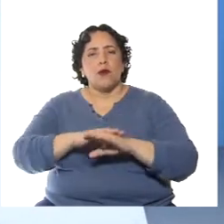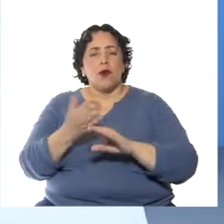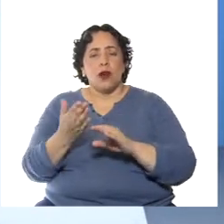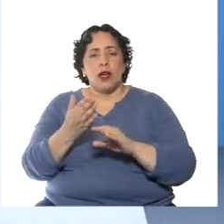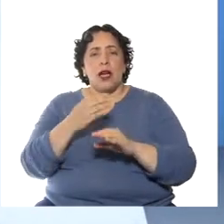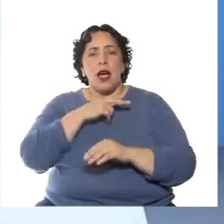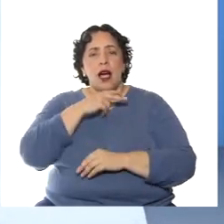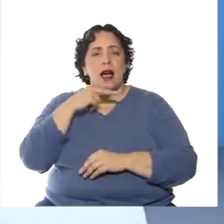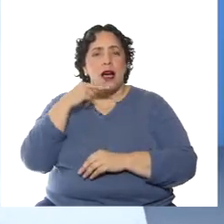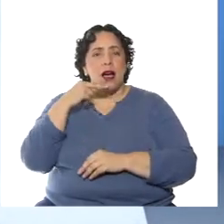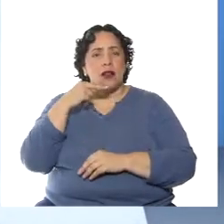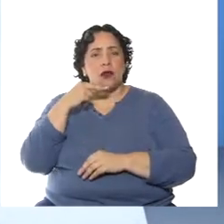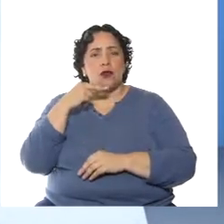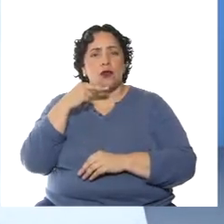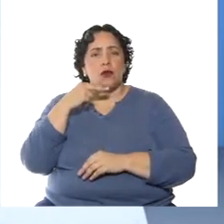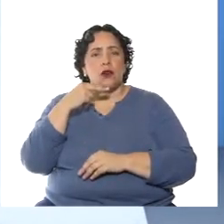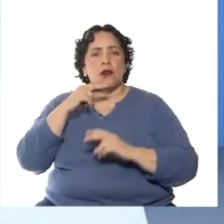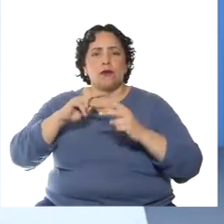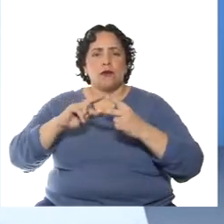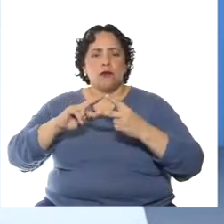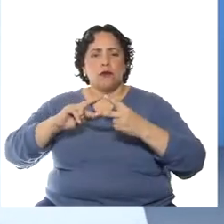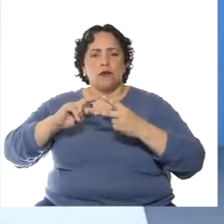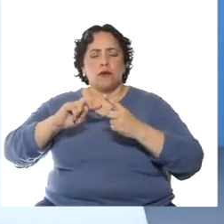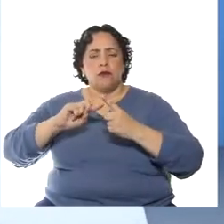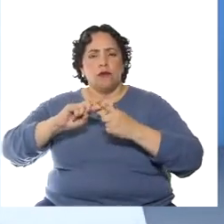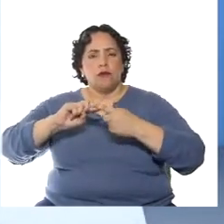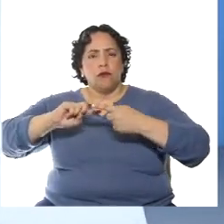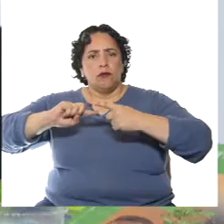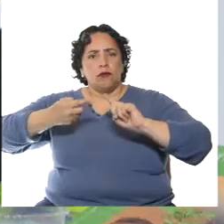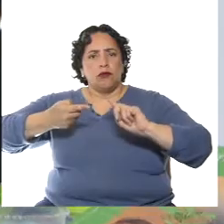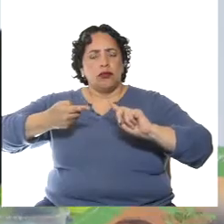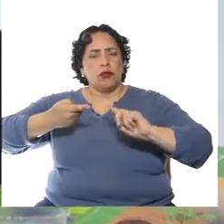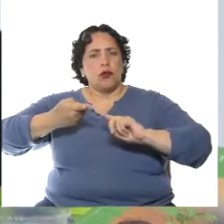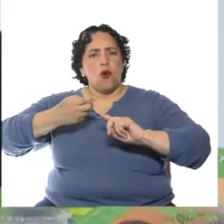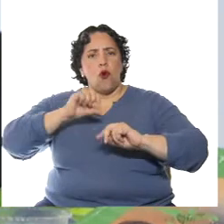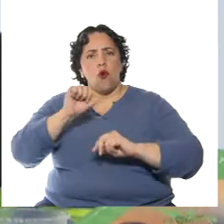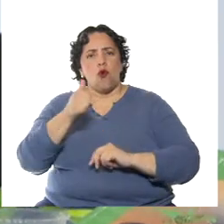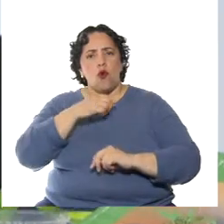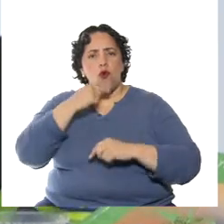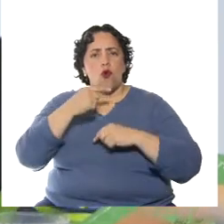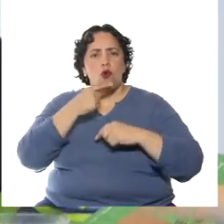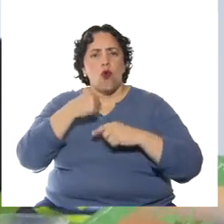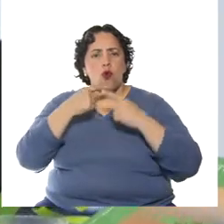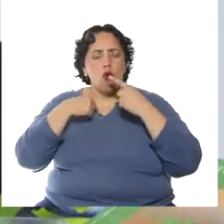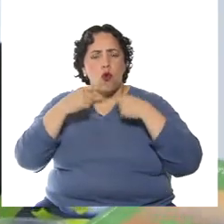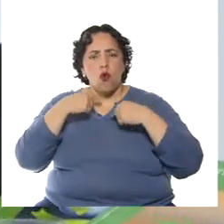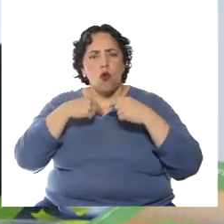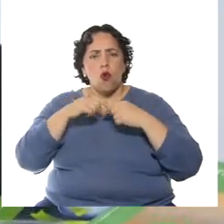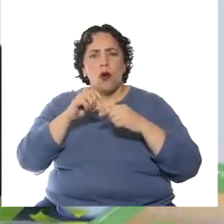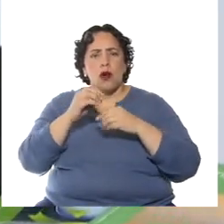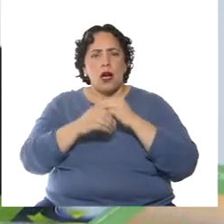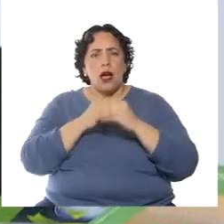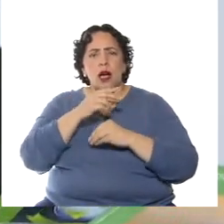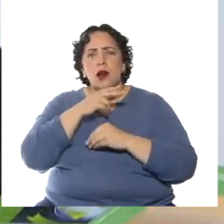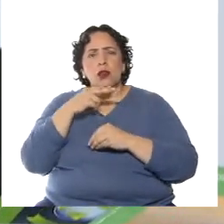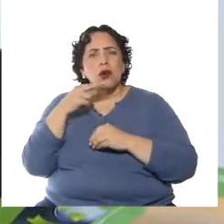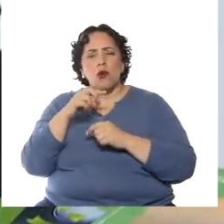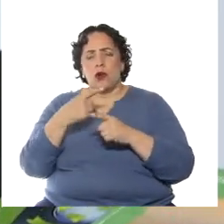materia llamada azúcar ya toma otra forma, incluso toma otro color, toma otra consistencia, agarra otro